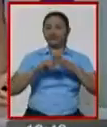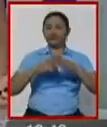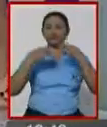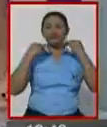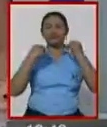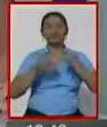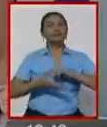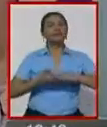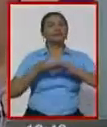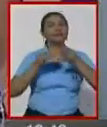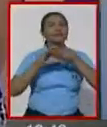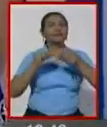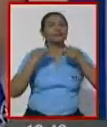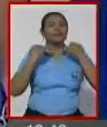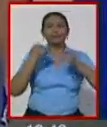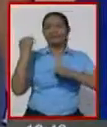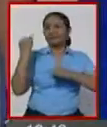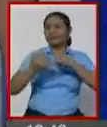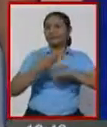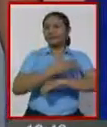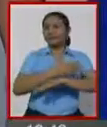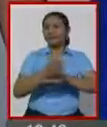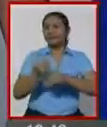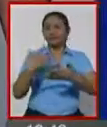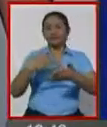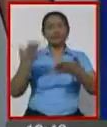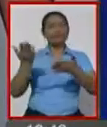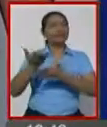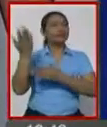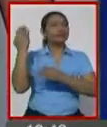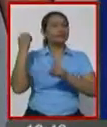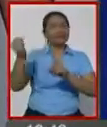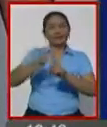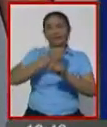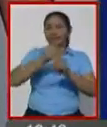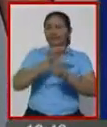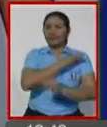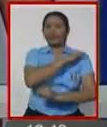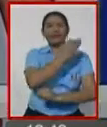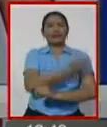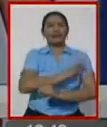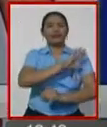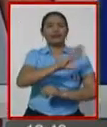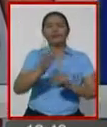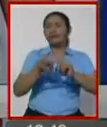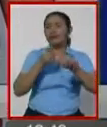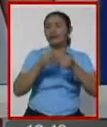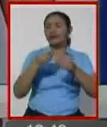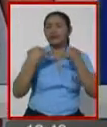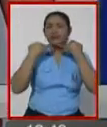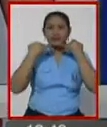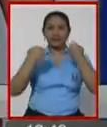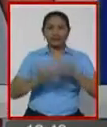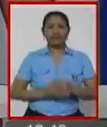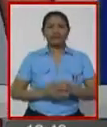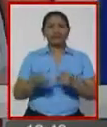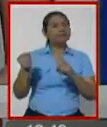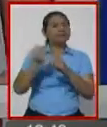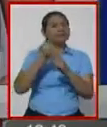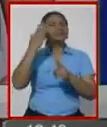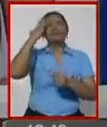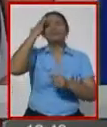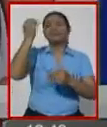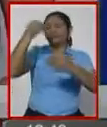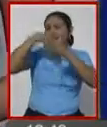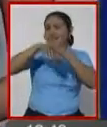Inicio rápidamente a las informaciones. En las últimas horas, el estudiante que fue brutalmente golpeado por sus compañeros ha revelado que la agresión